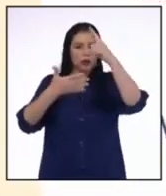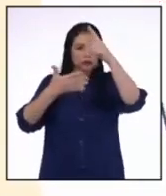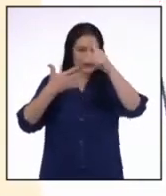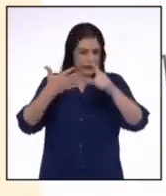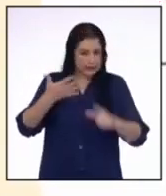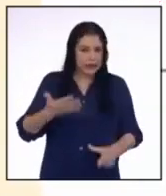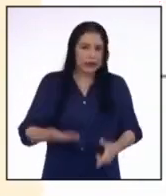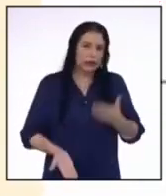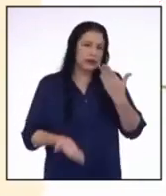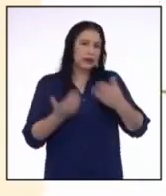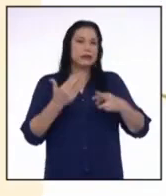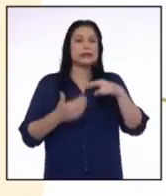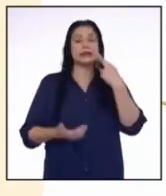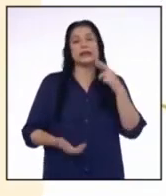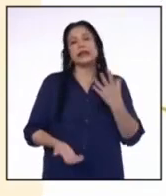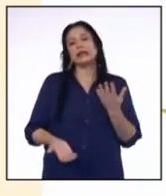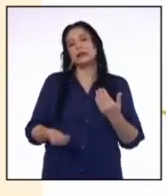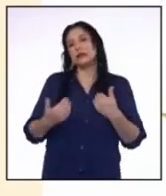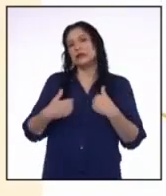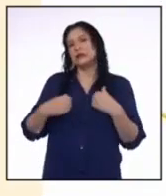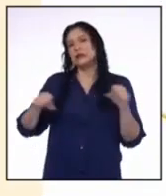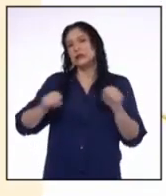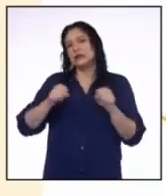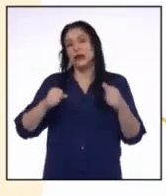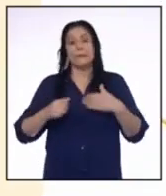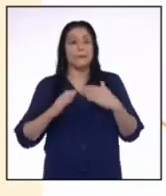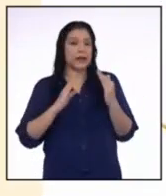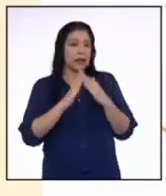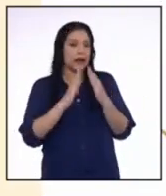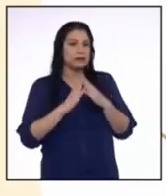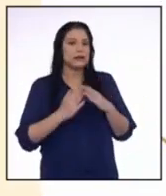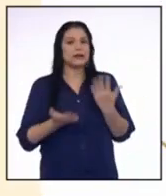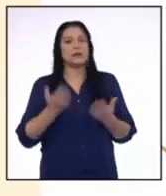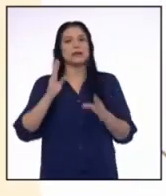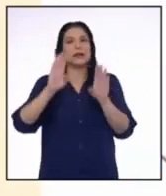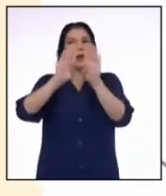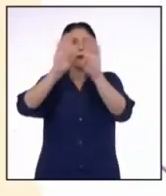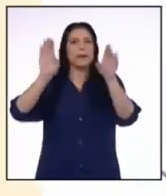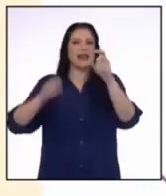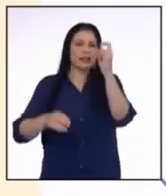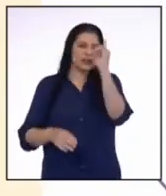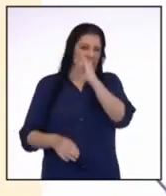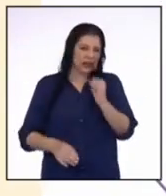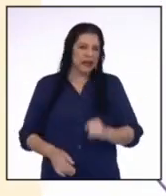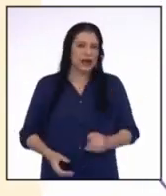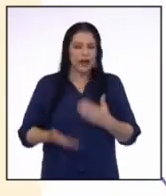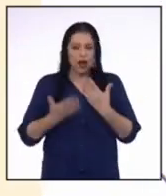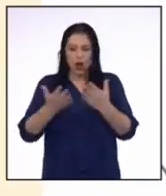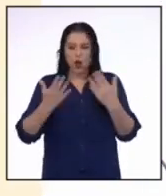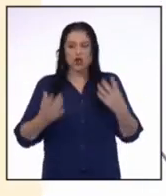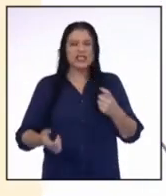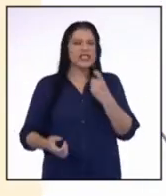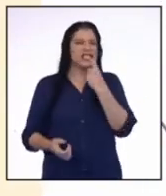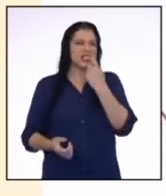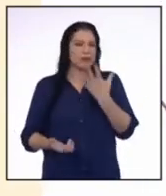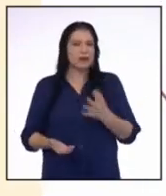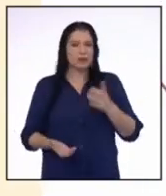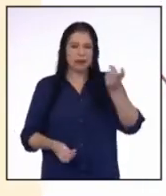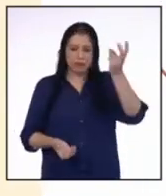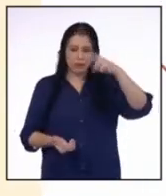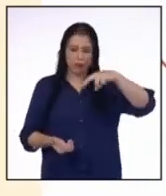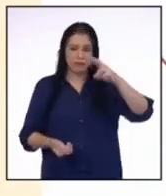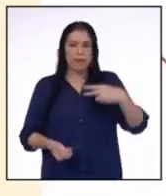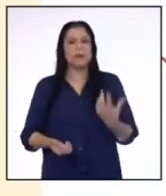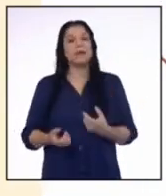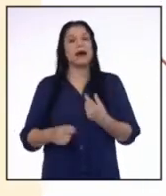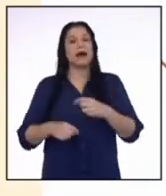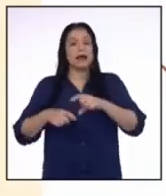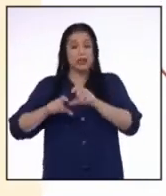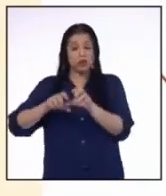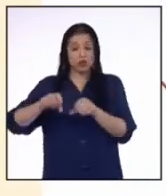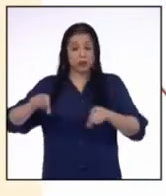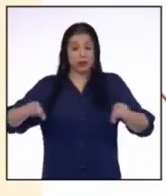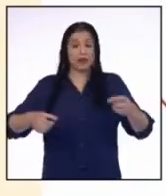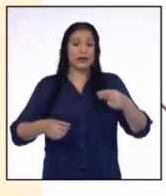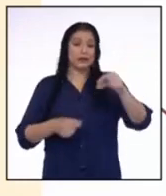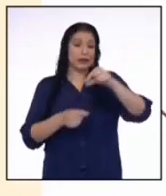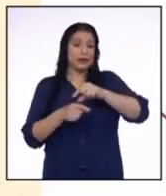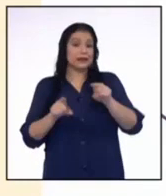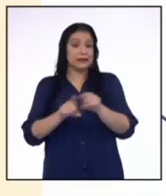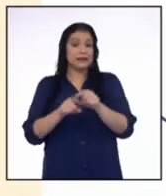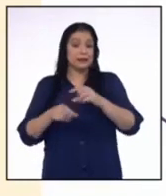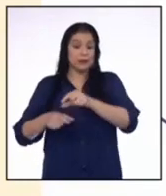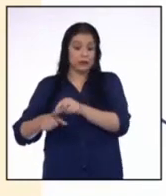riesgos que conllevaría un sismo en mi casa. Paredes rajadas, objetos de vidrio que se pueden caer, tuberías de gas y agua.